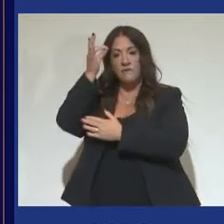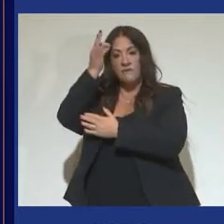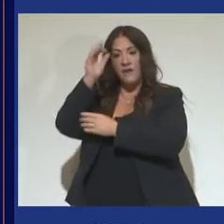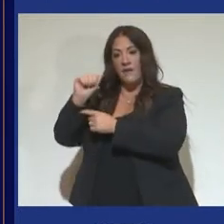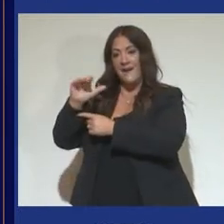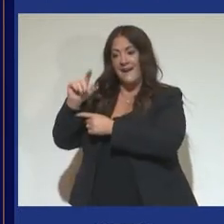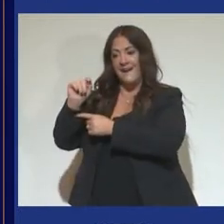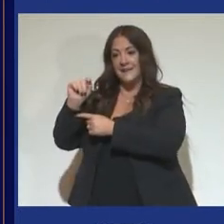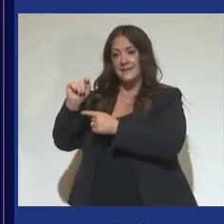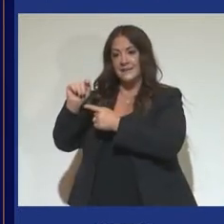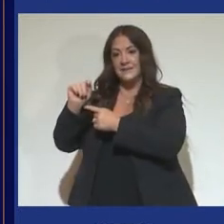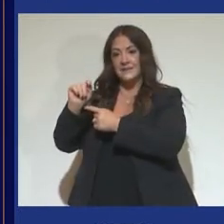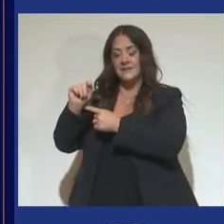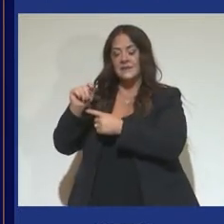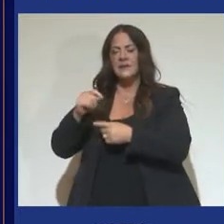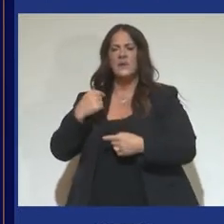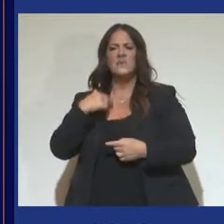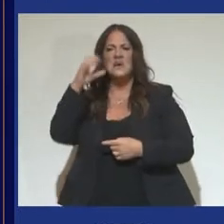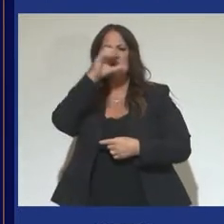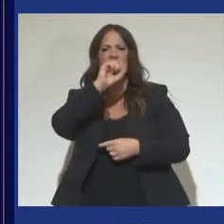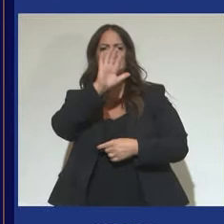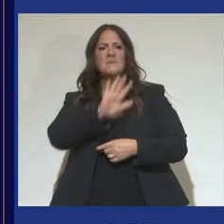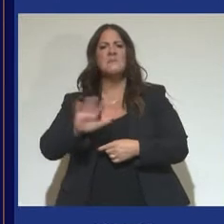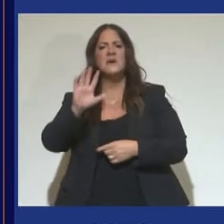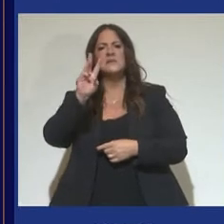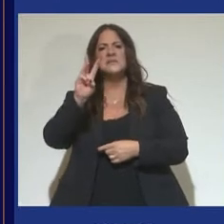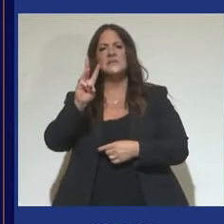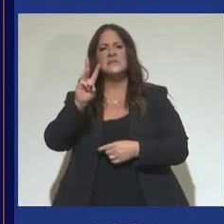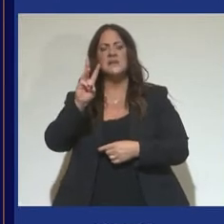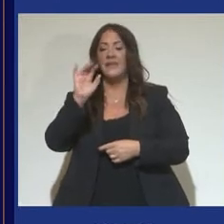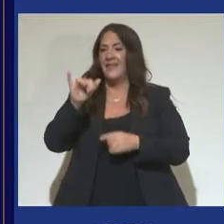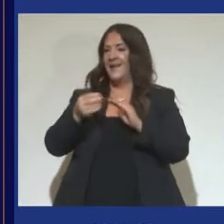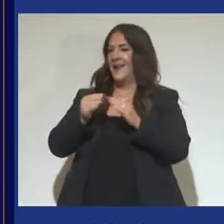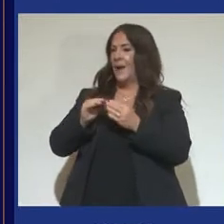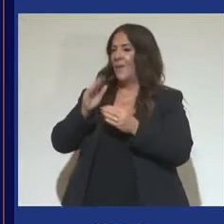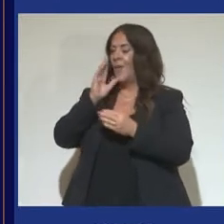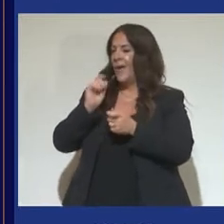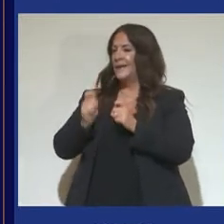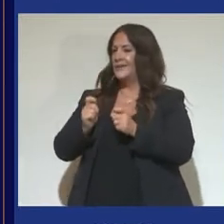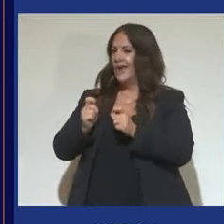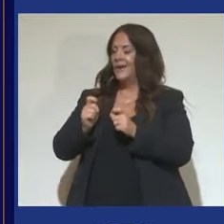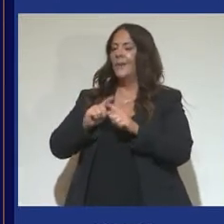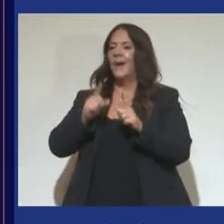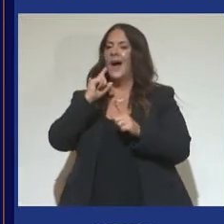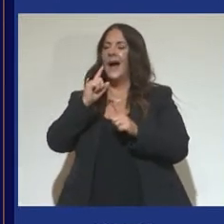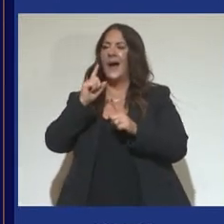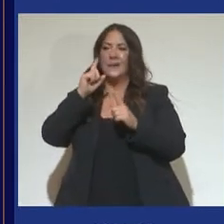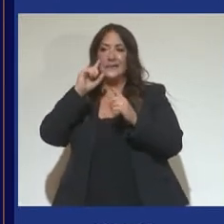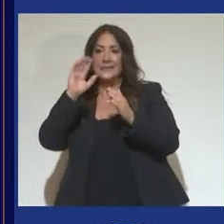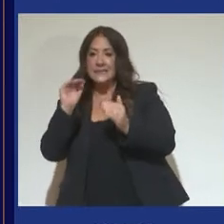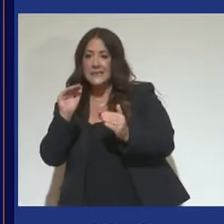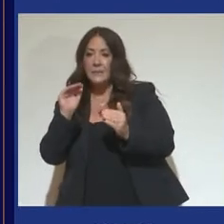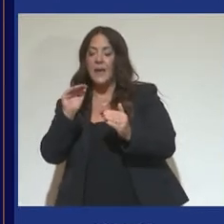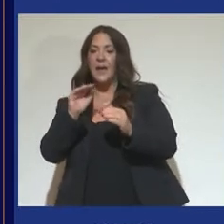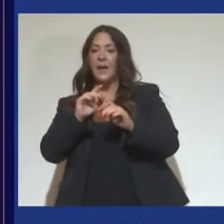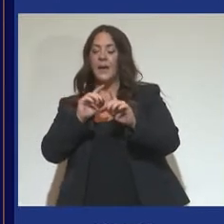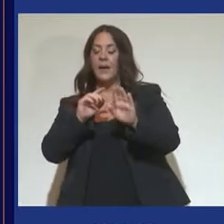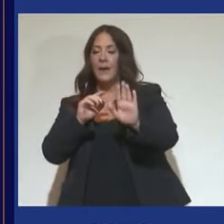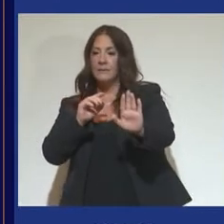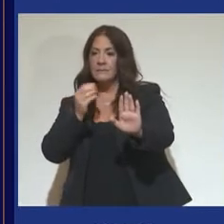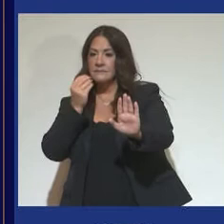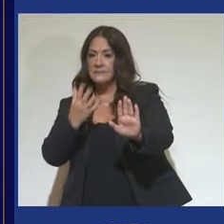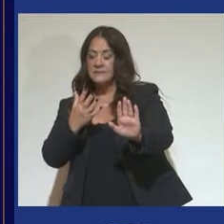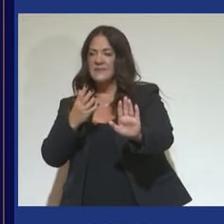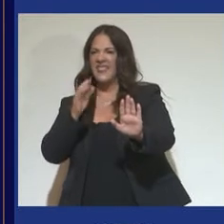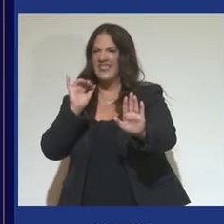gobierno federal estamos calculando 6.7 este número cambiará esto es algo que calculamos por